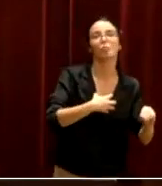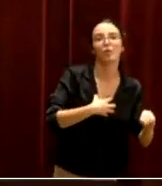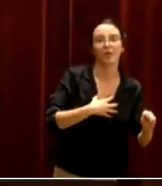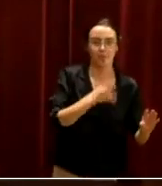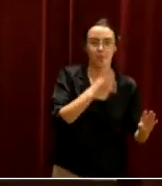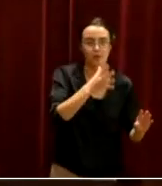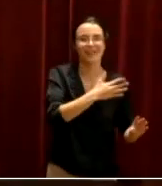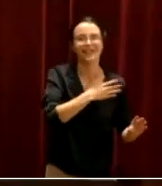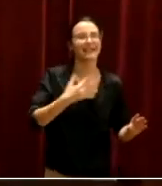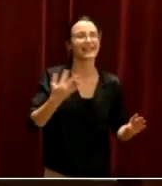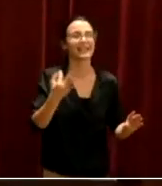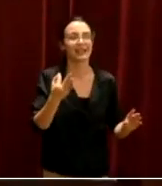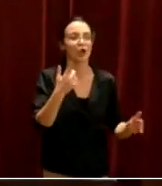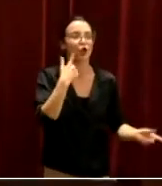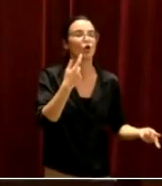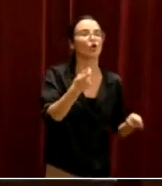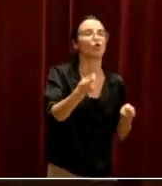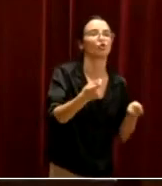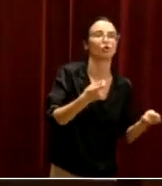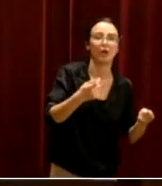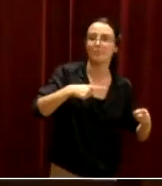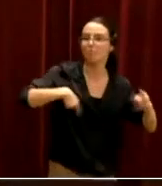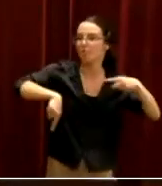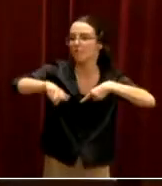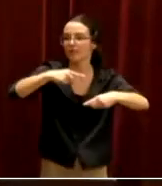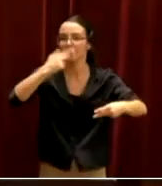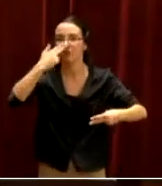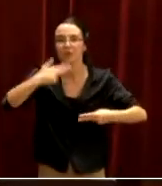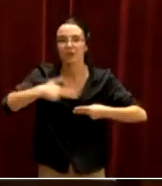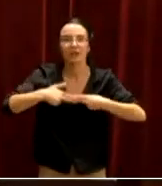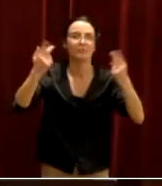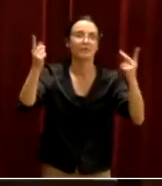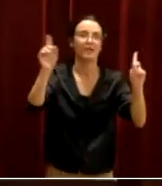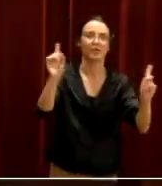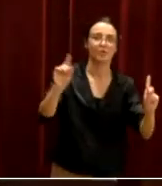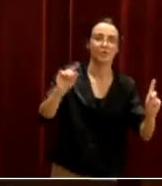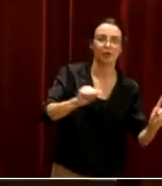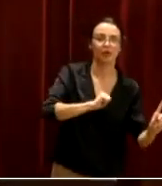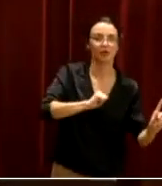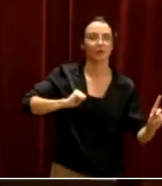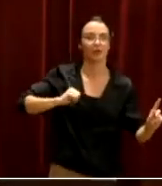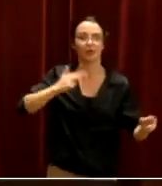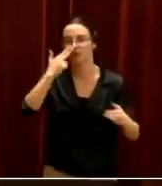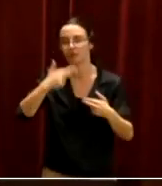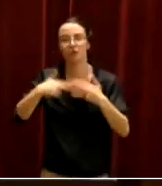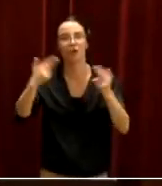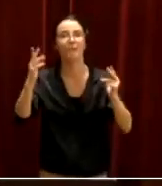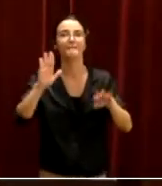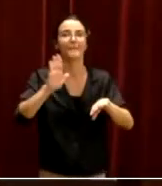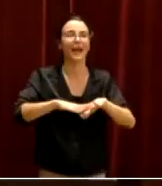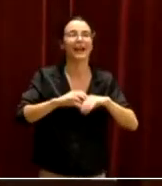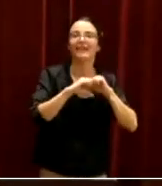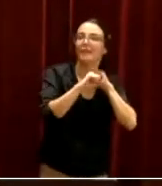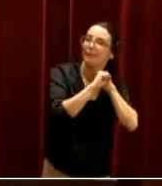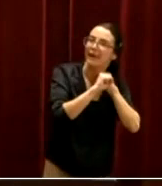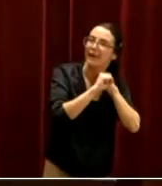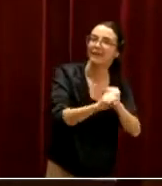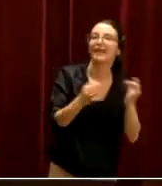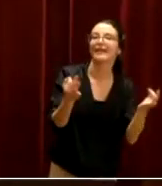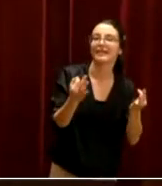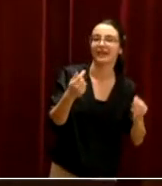libremente que no sea Autónoma que depende en todo de la estructura pública Estatal y eso podemos aplicarlo a la